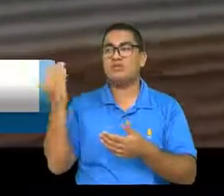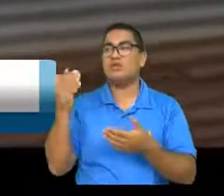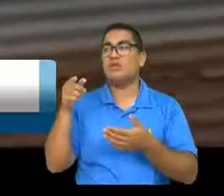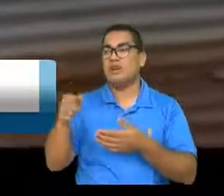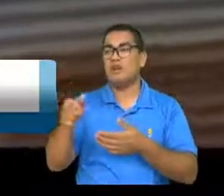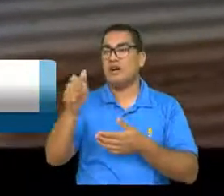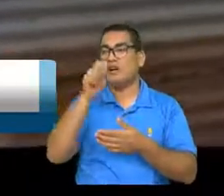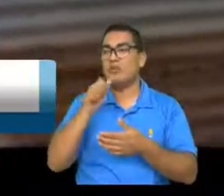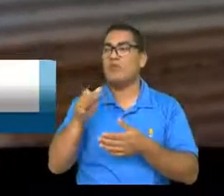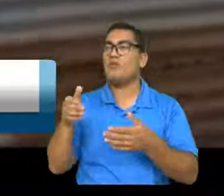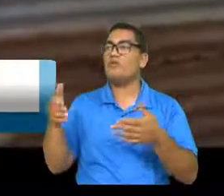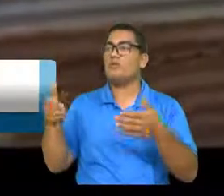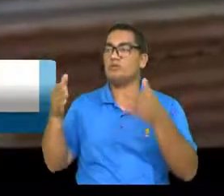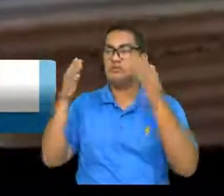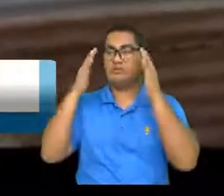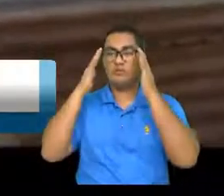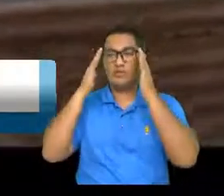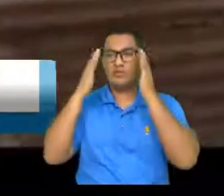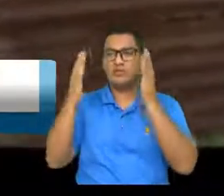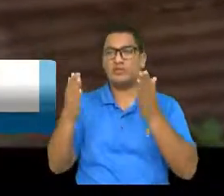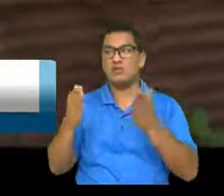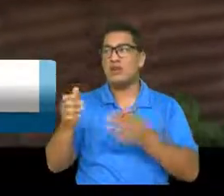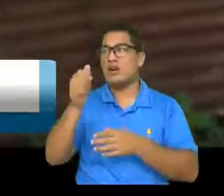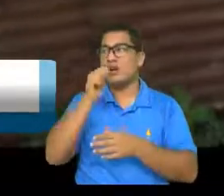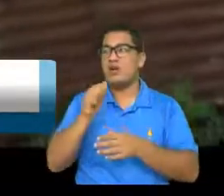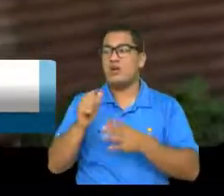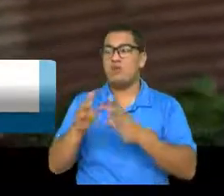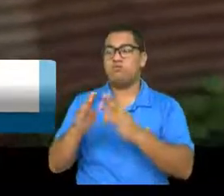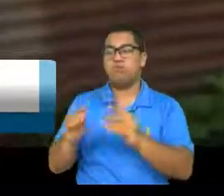si hay agua, porque una cosa es el lodo, ¿verdad?